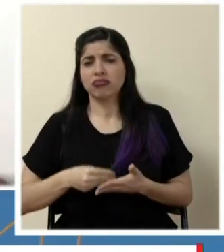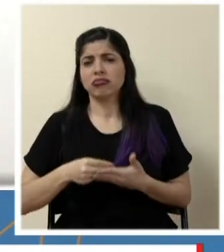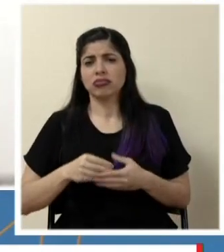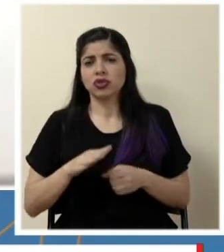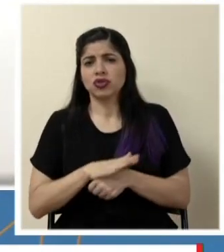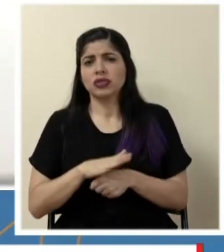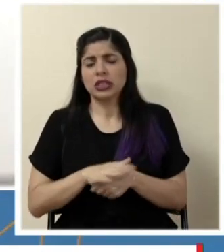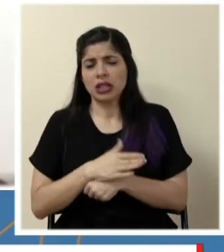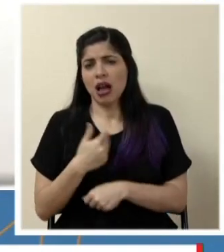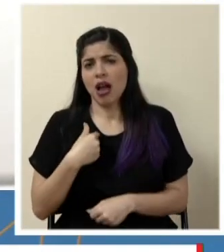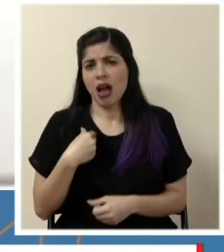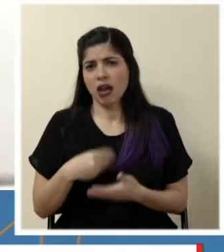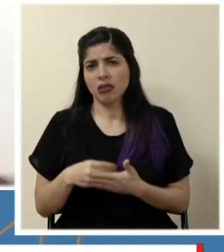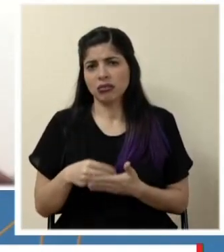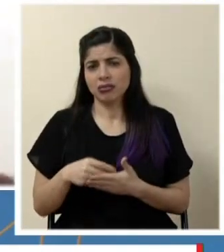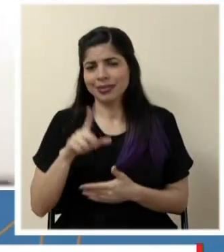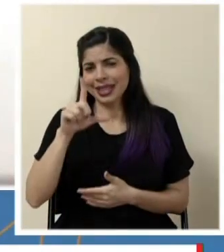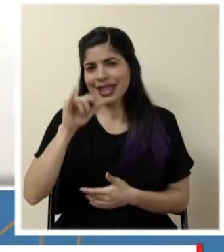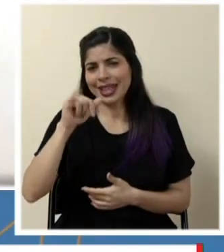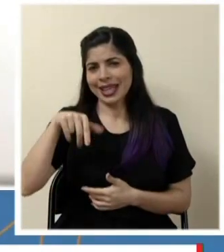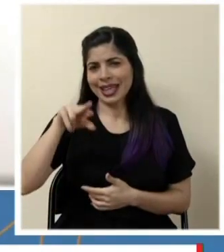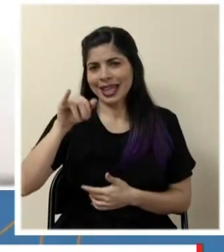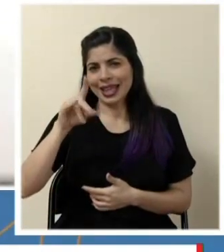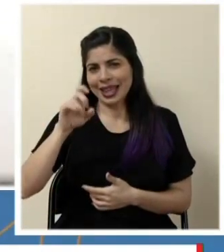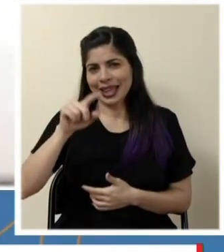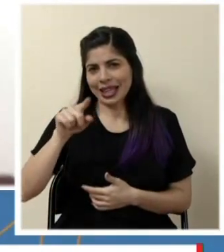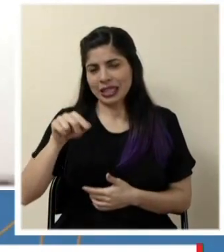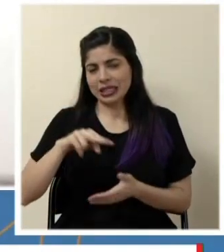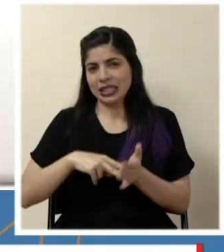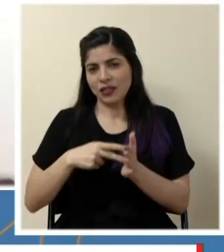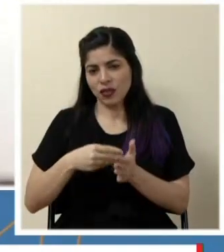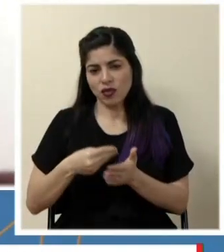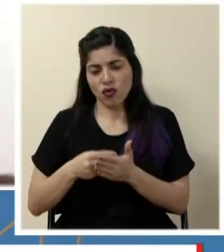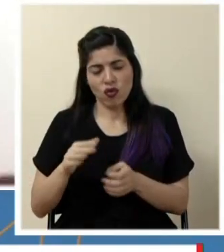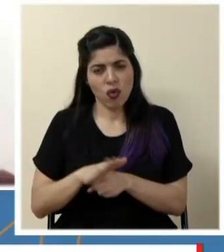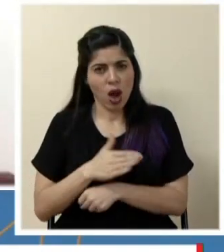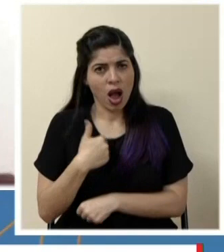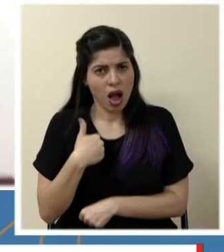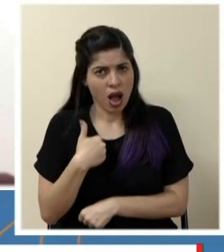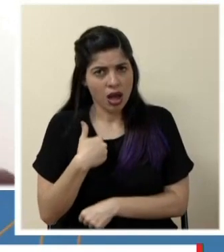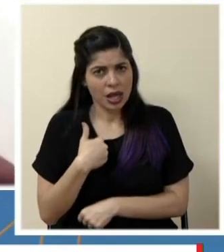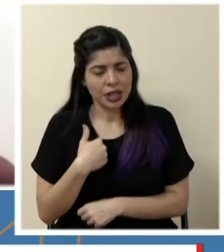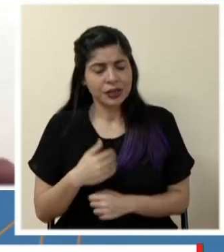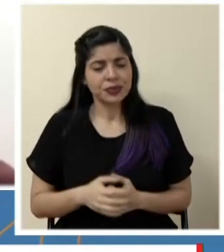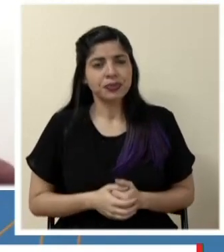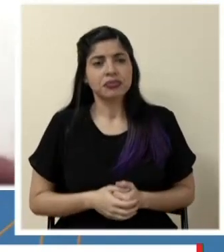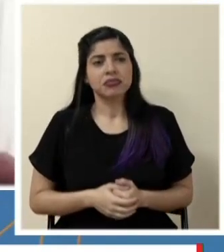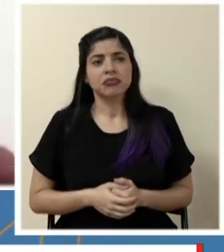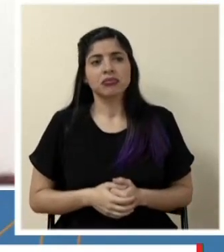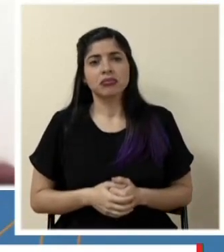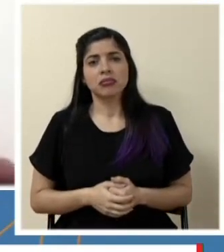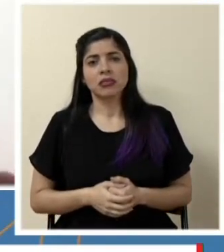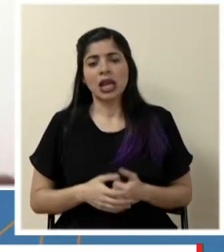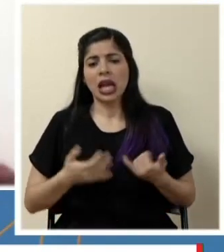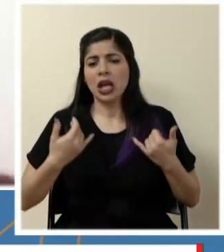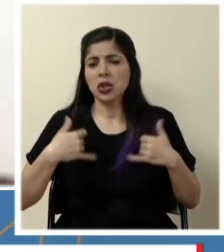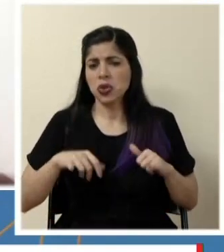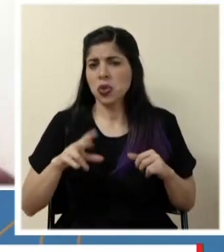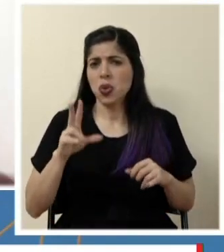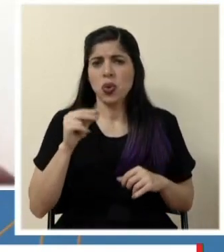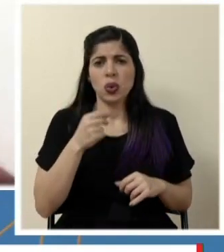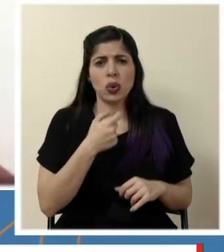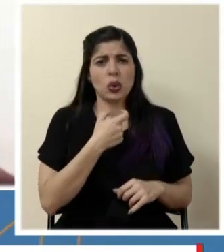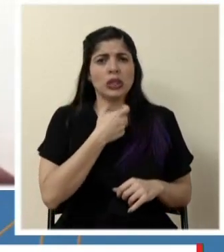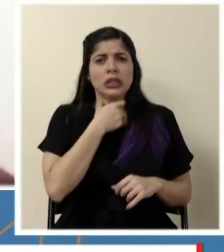liquidez, que tenía recursos y que aún no está en crisis.